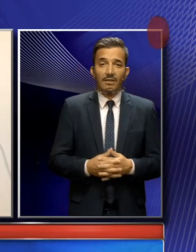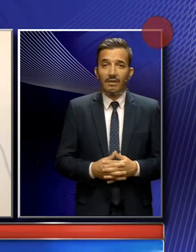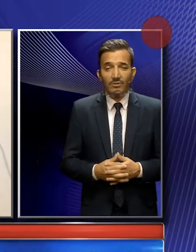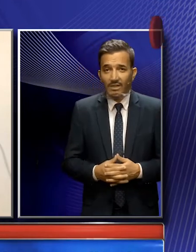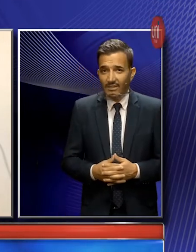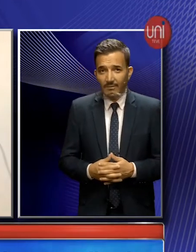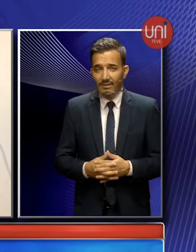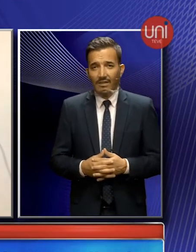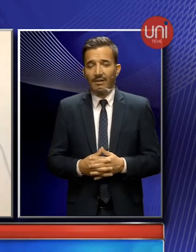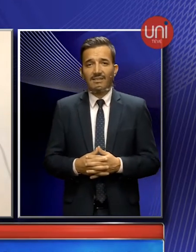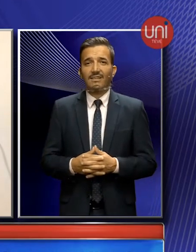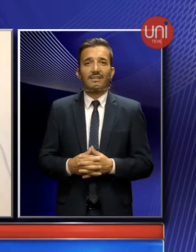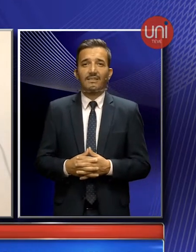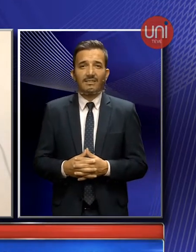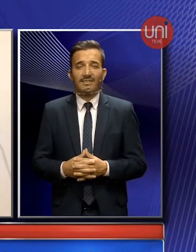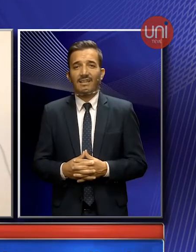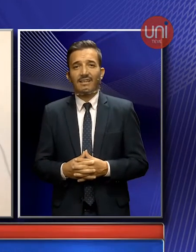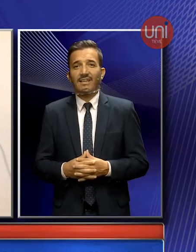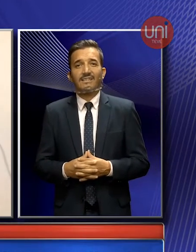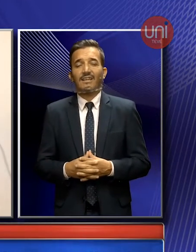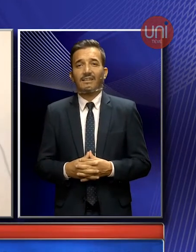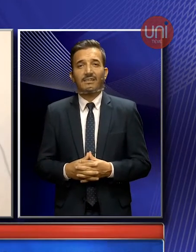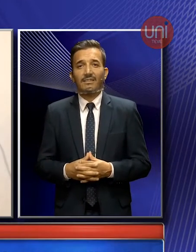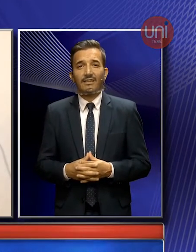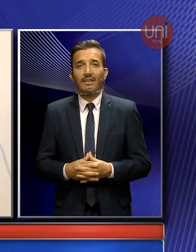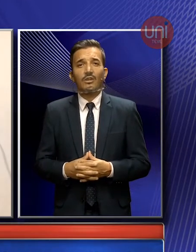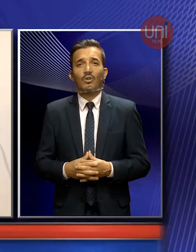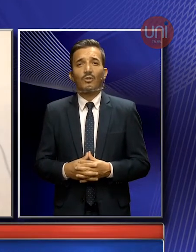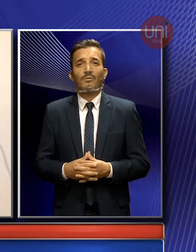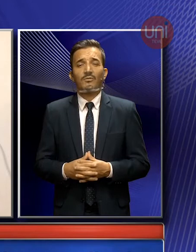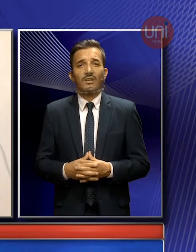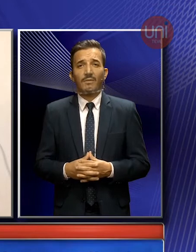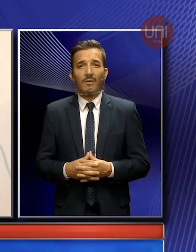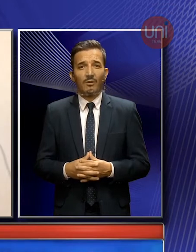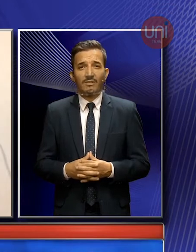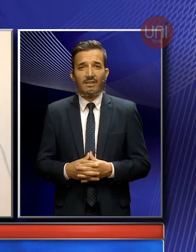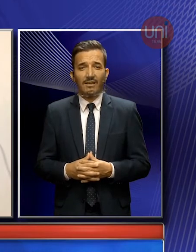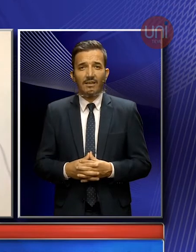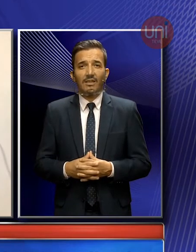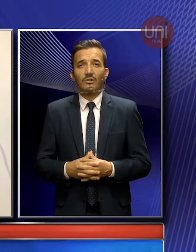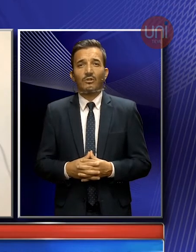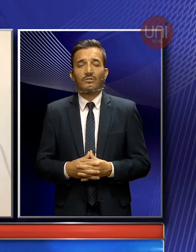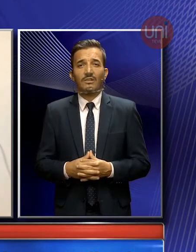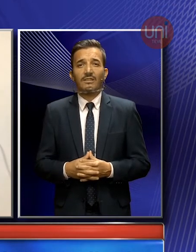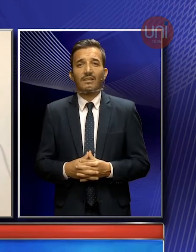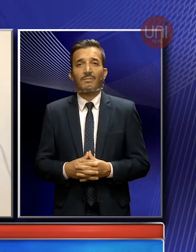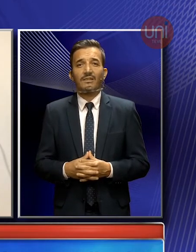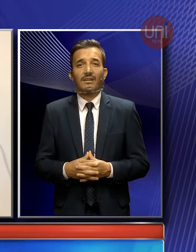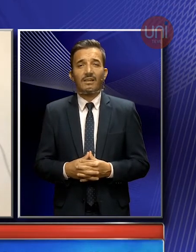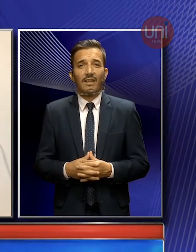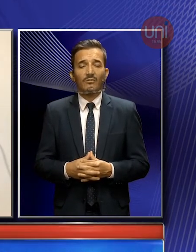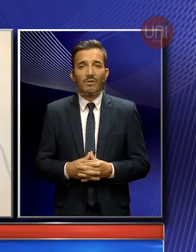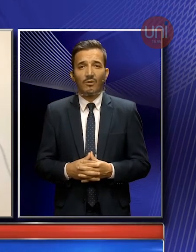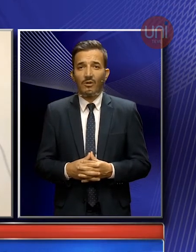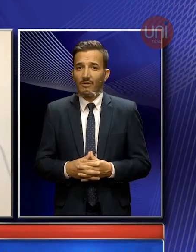una lástima que las varas sean tan distintas y las realidades sean tan distintas y todos vivamos en la misma provincia y todos dependen en realidad de un